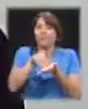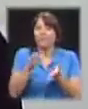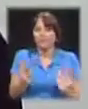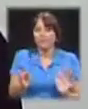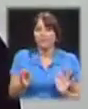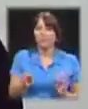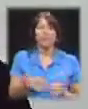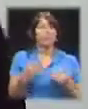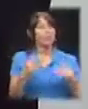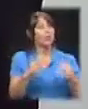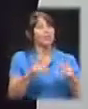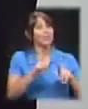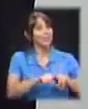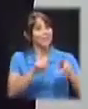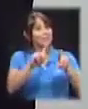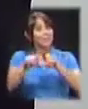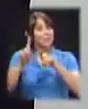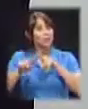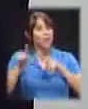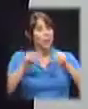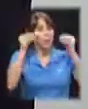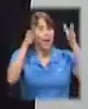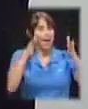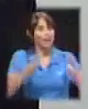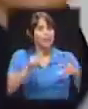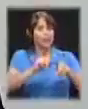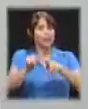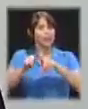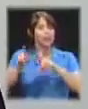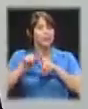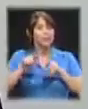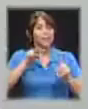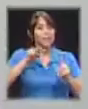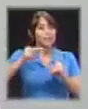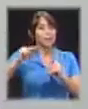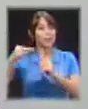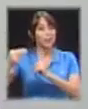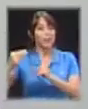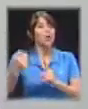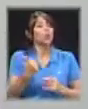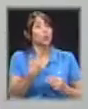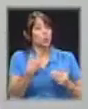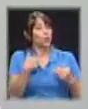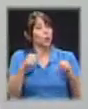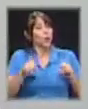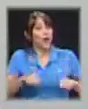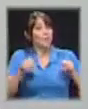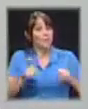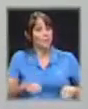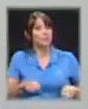los distintos ángulos, en los distintos espacios. Tuvo esa capacidad de...